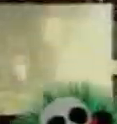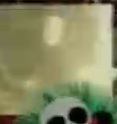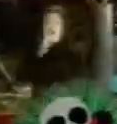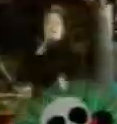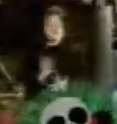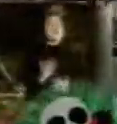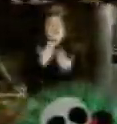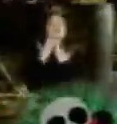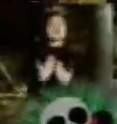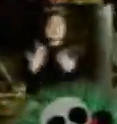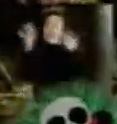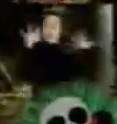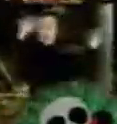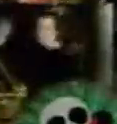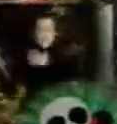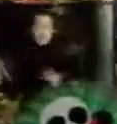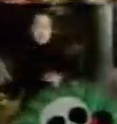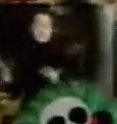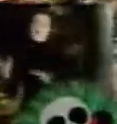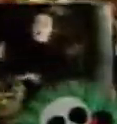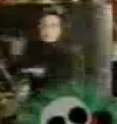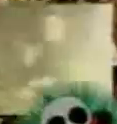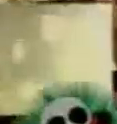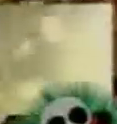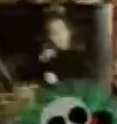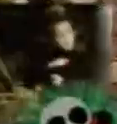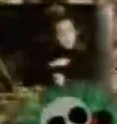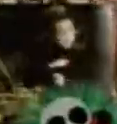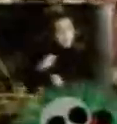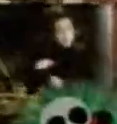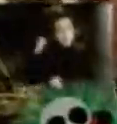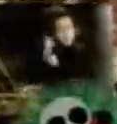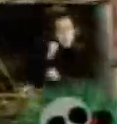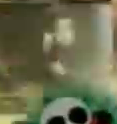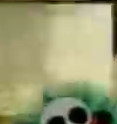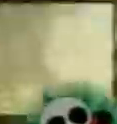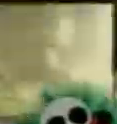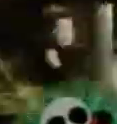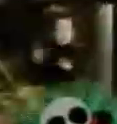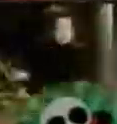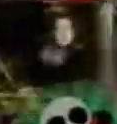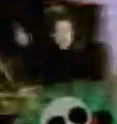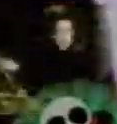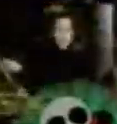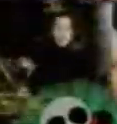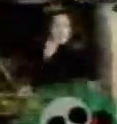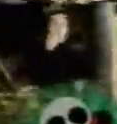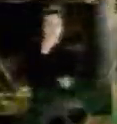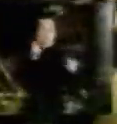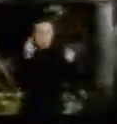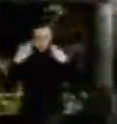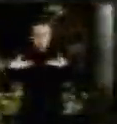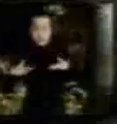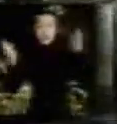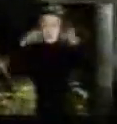aplauso se ve recompensado los meses que yo me mato a ensayar. Si no hay dinero para este